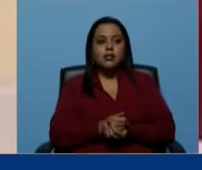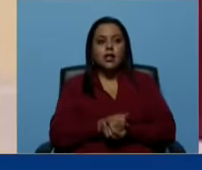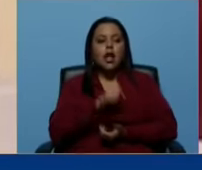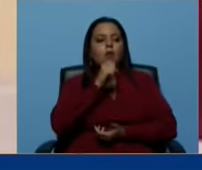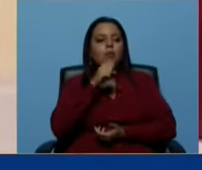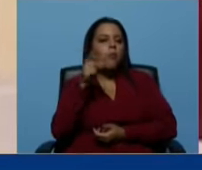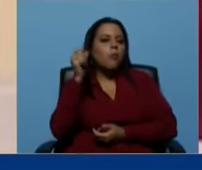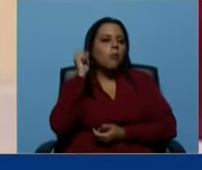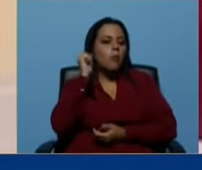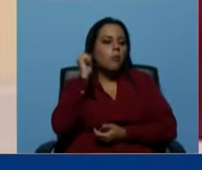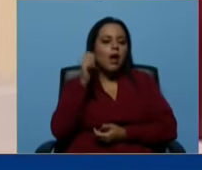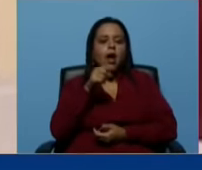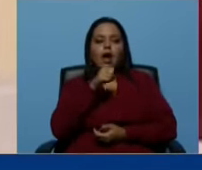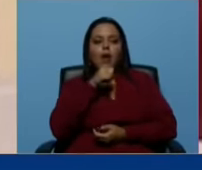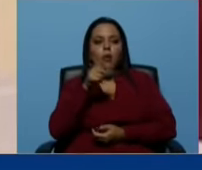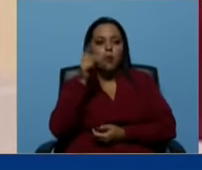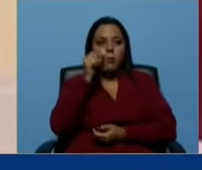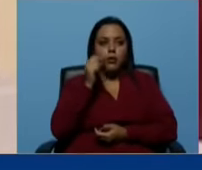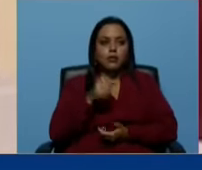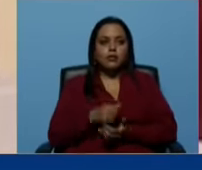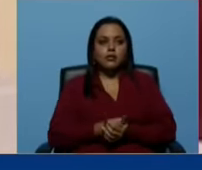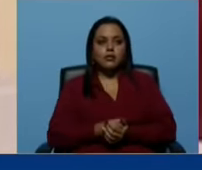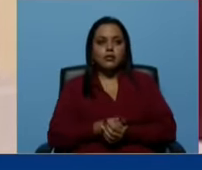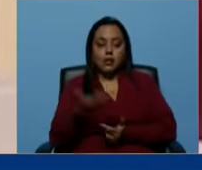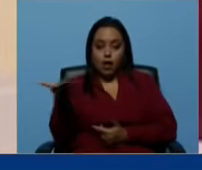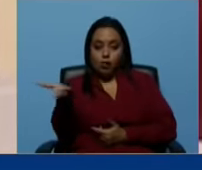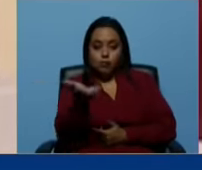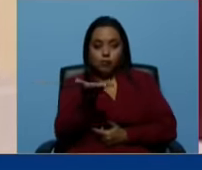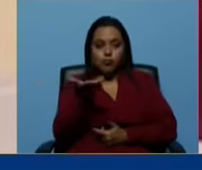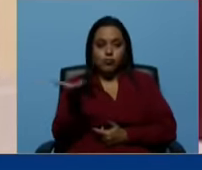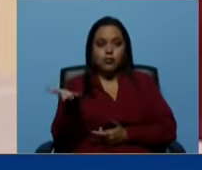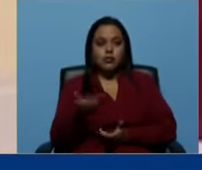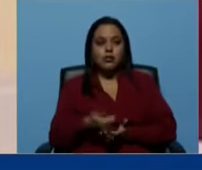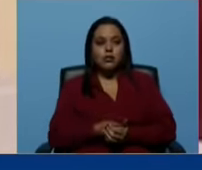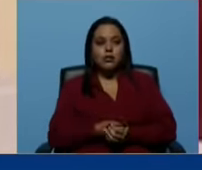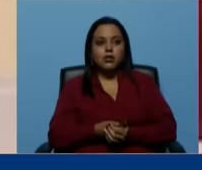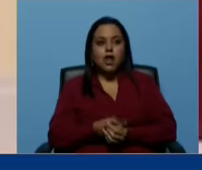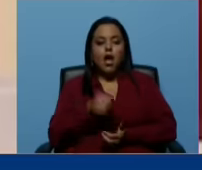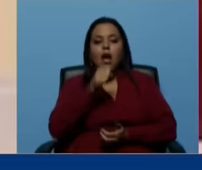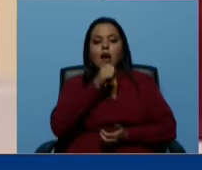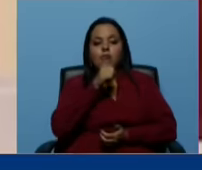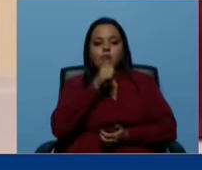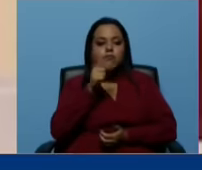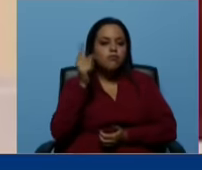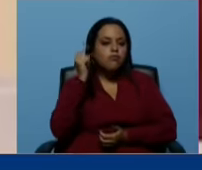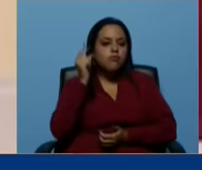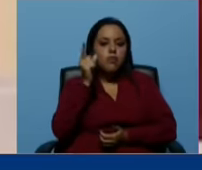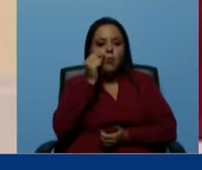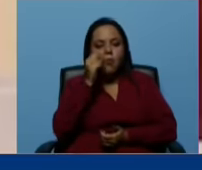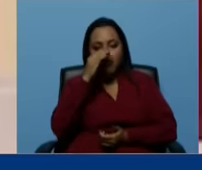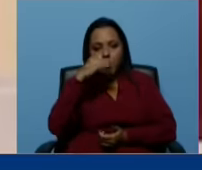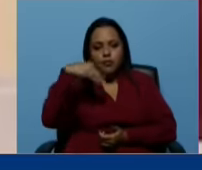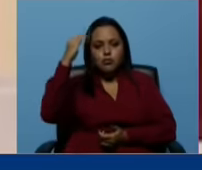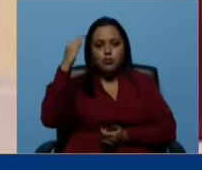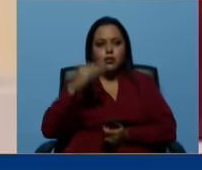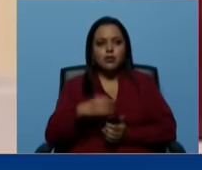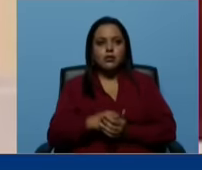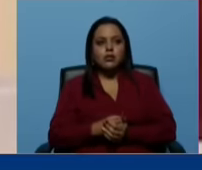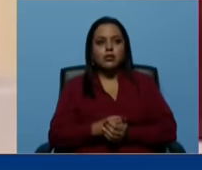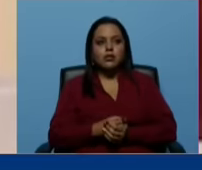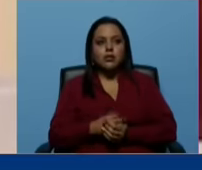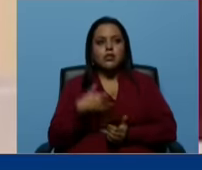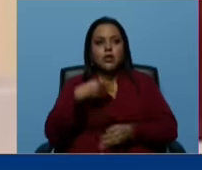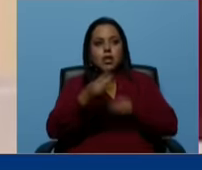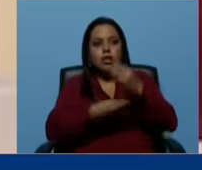abuelas y abuelos, a ustedes, adultos y adultas mayores, hice